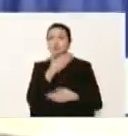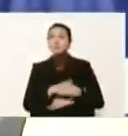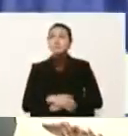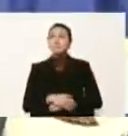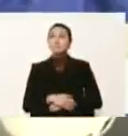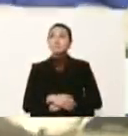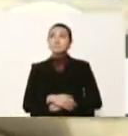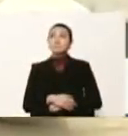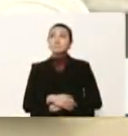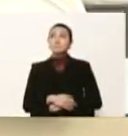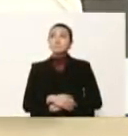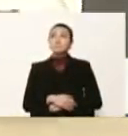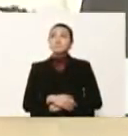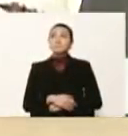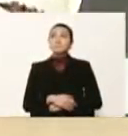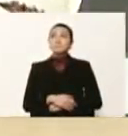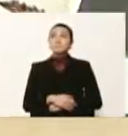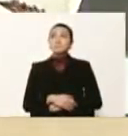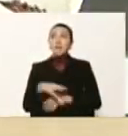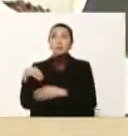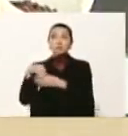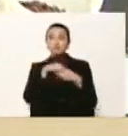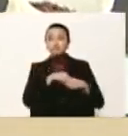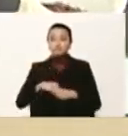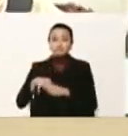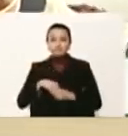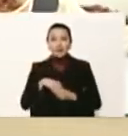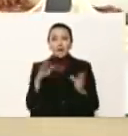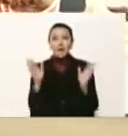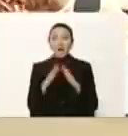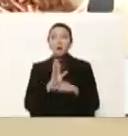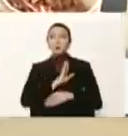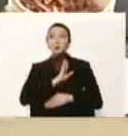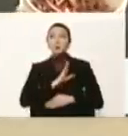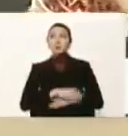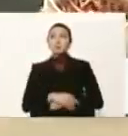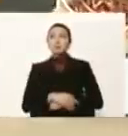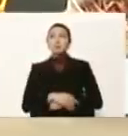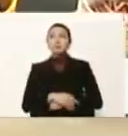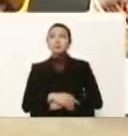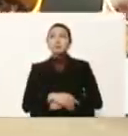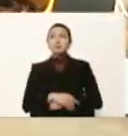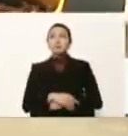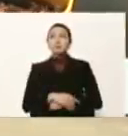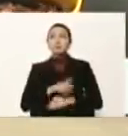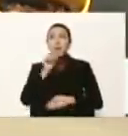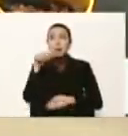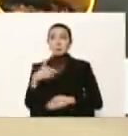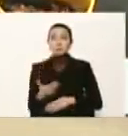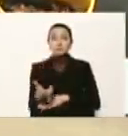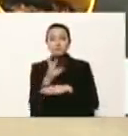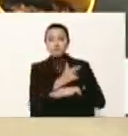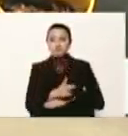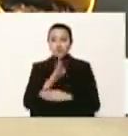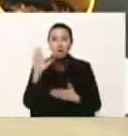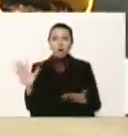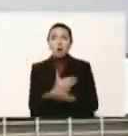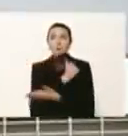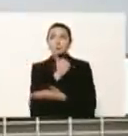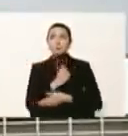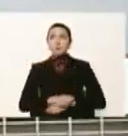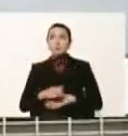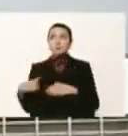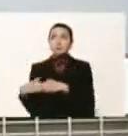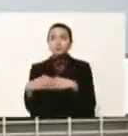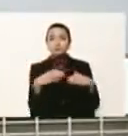tenían depositados en sus casas. Allá podemos ver las armas cortas que fueron incautadas mucho a los delincuentes que